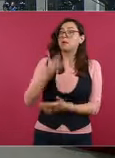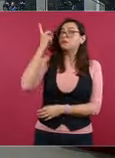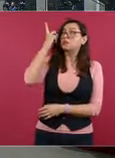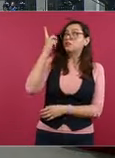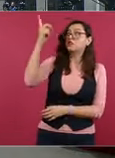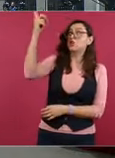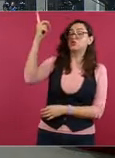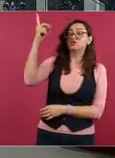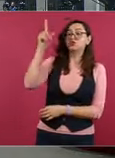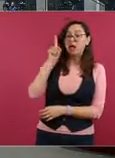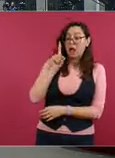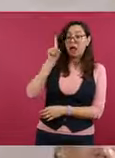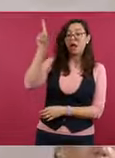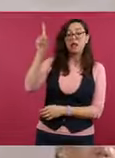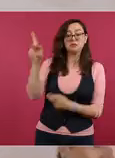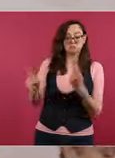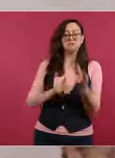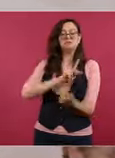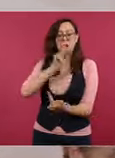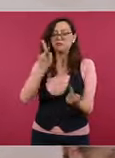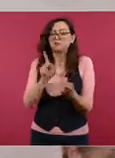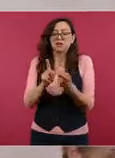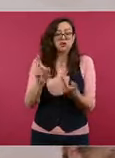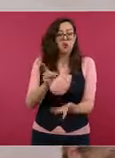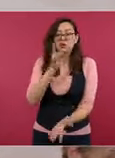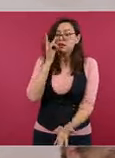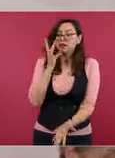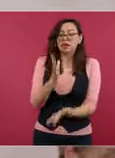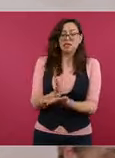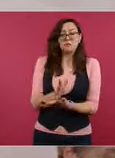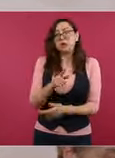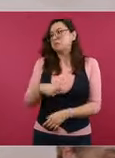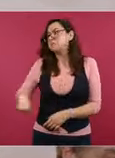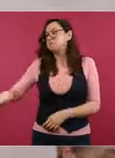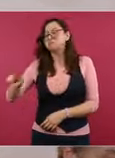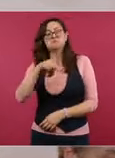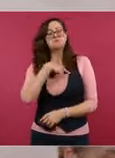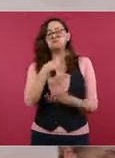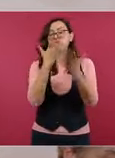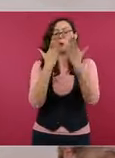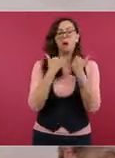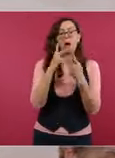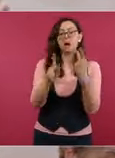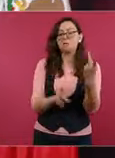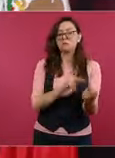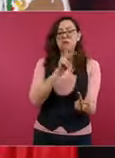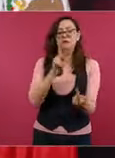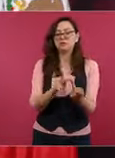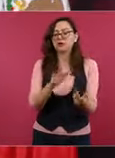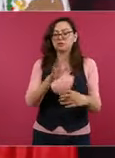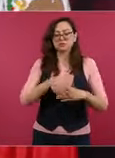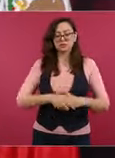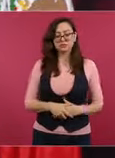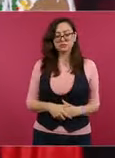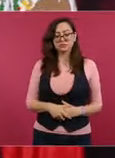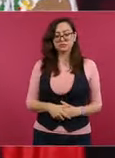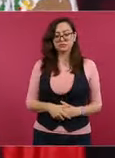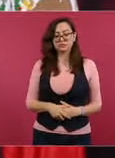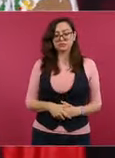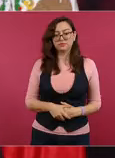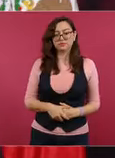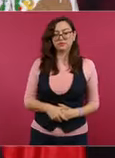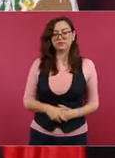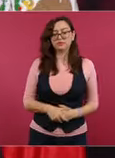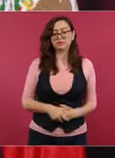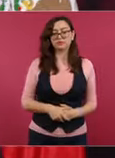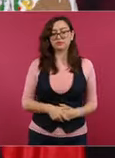es perfecto. ni el agua bendita